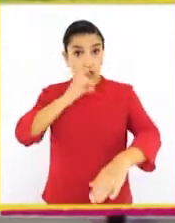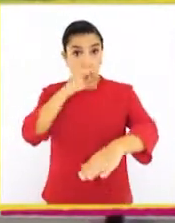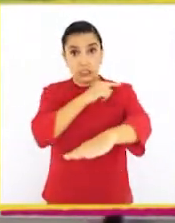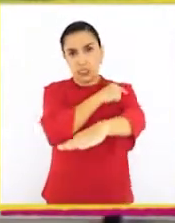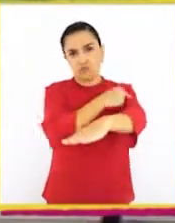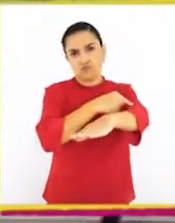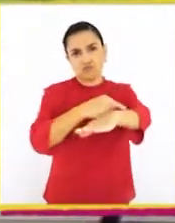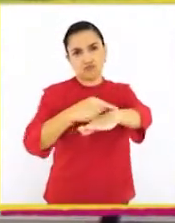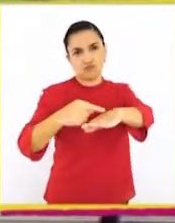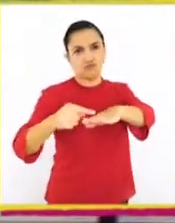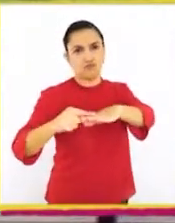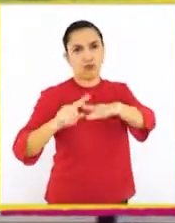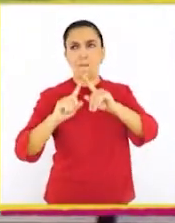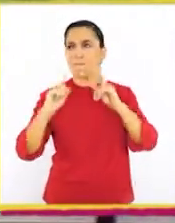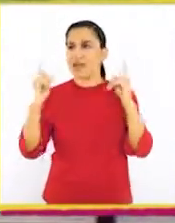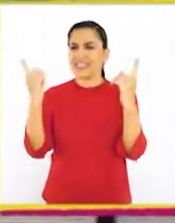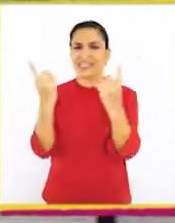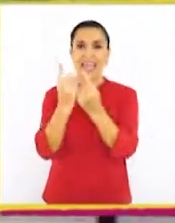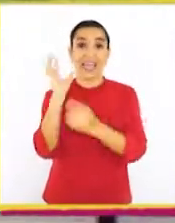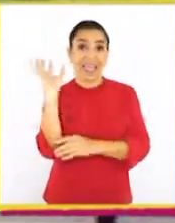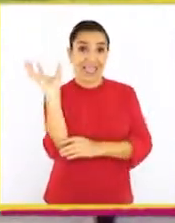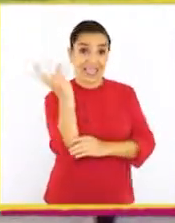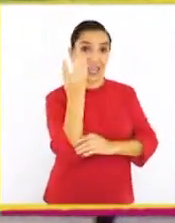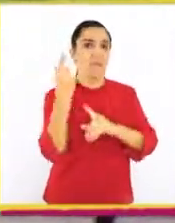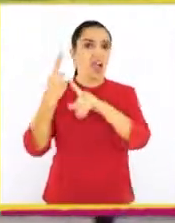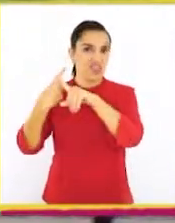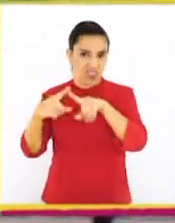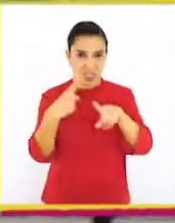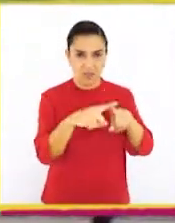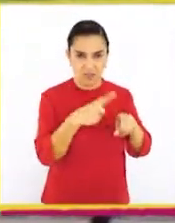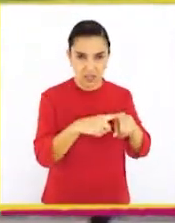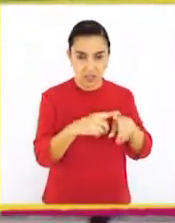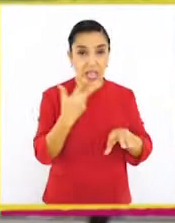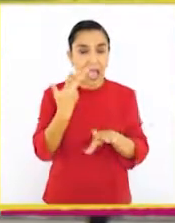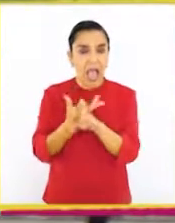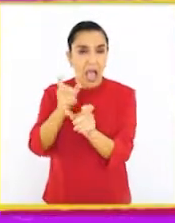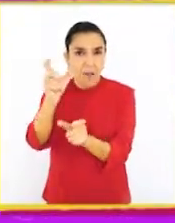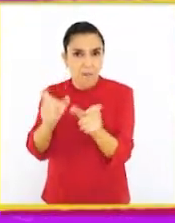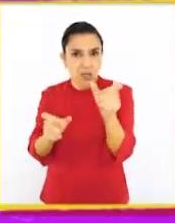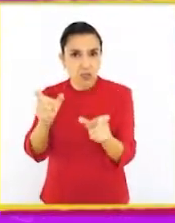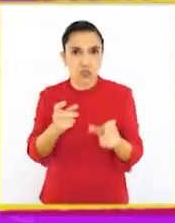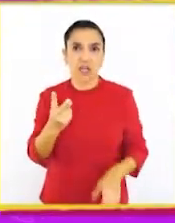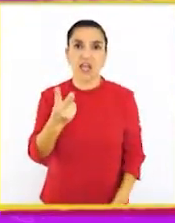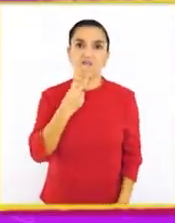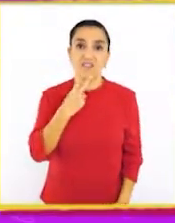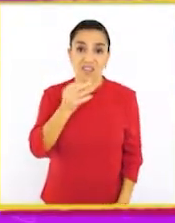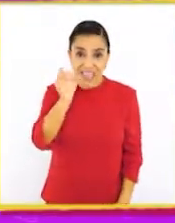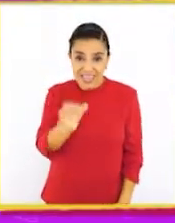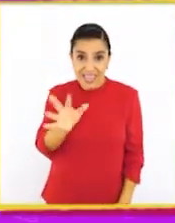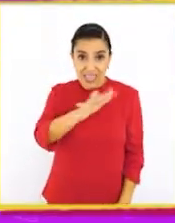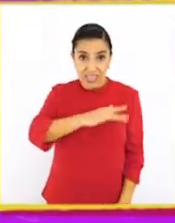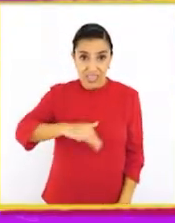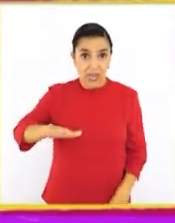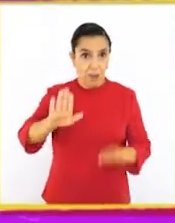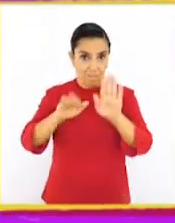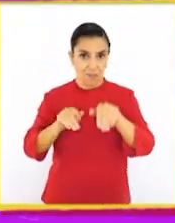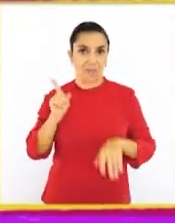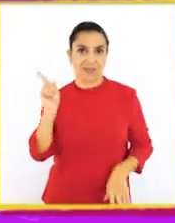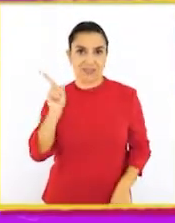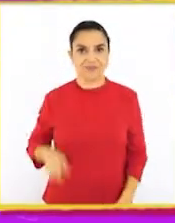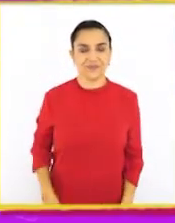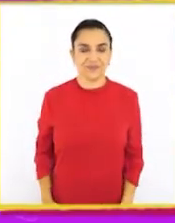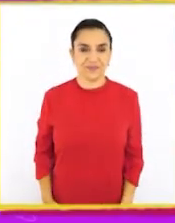nuestro país hay muchos paisajes y climas diferentes. Incluso hay gente que vive en islas como esta.